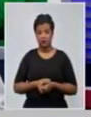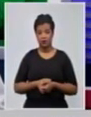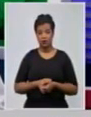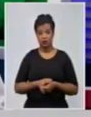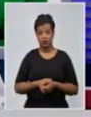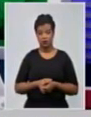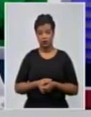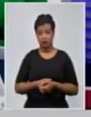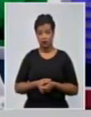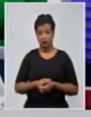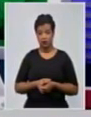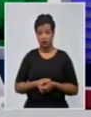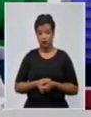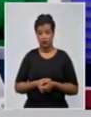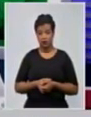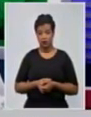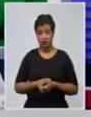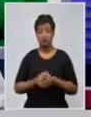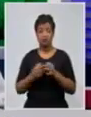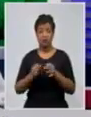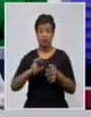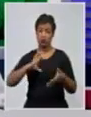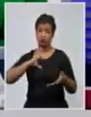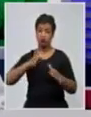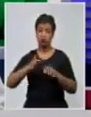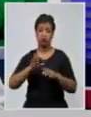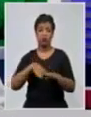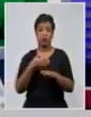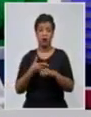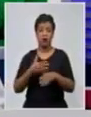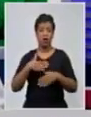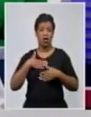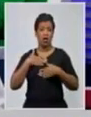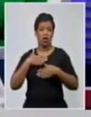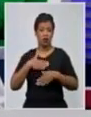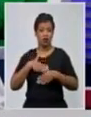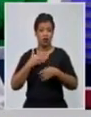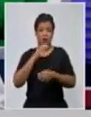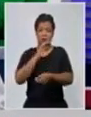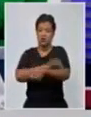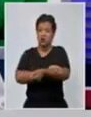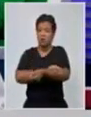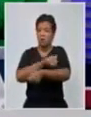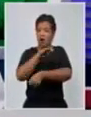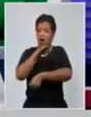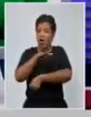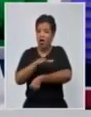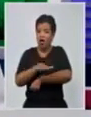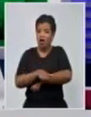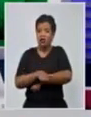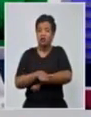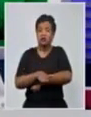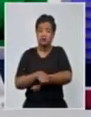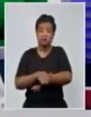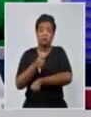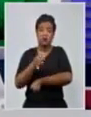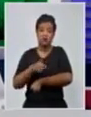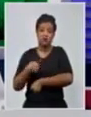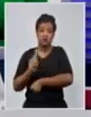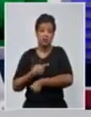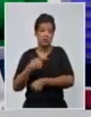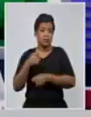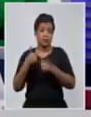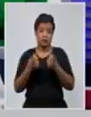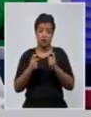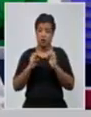Presentó en un momento determinado un agobio respiratorio, una hipotensión arterial. Fue necesario intubarlo,